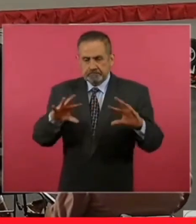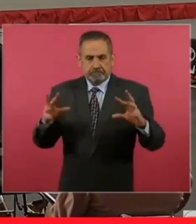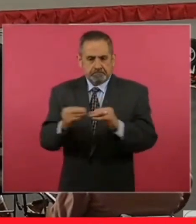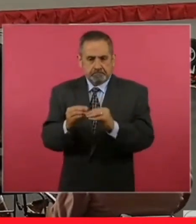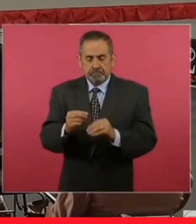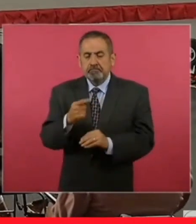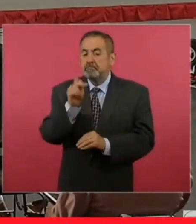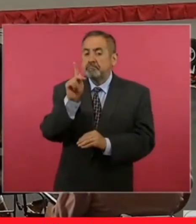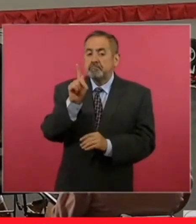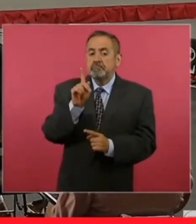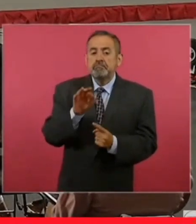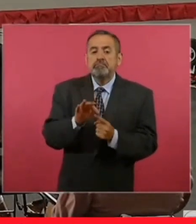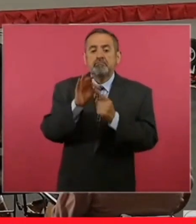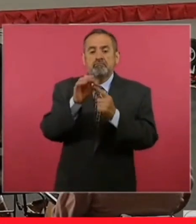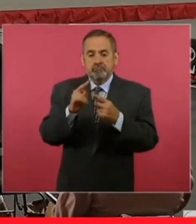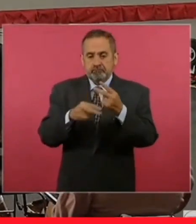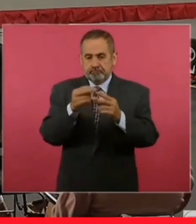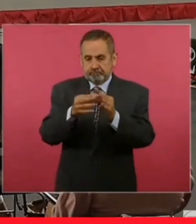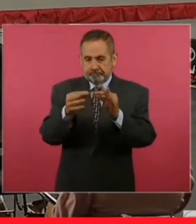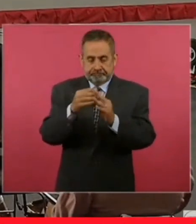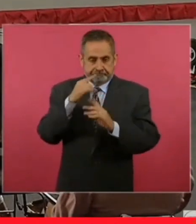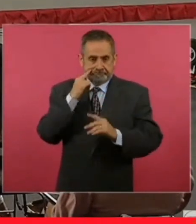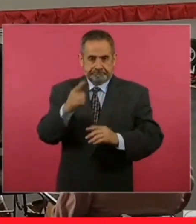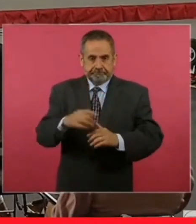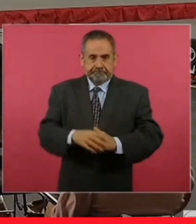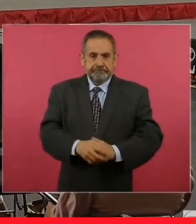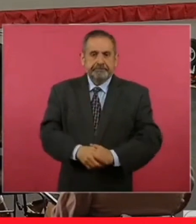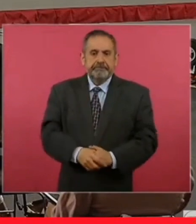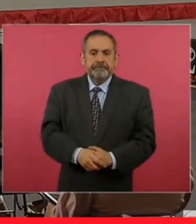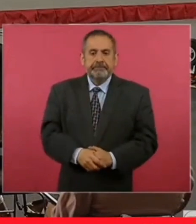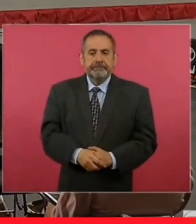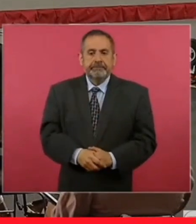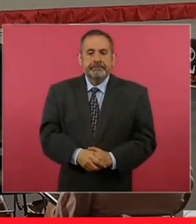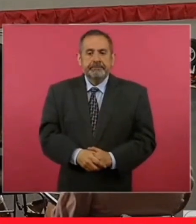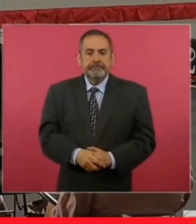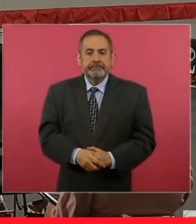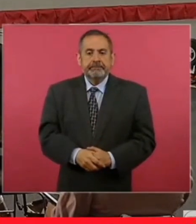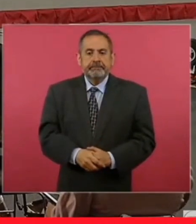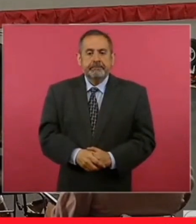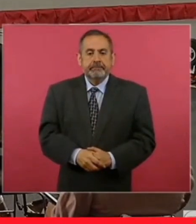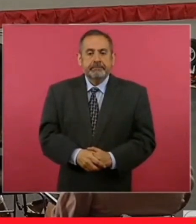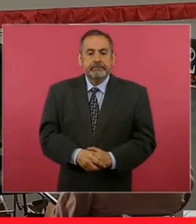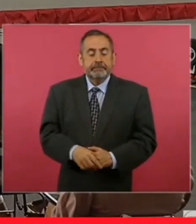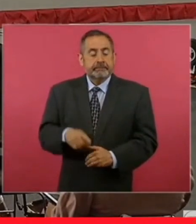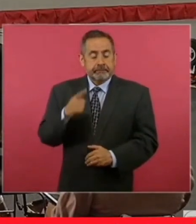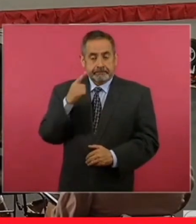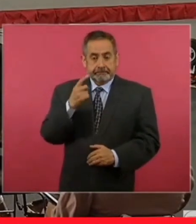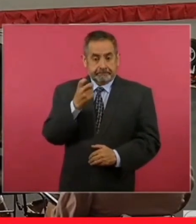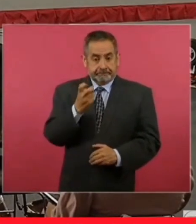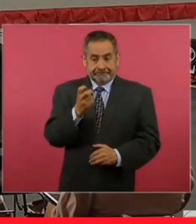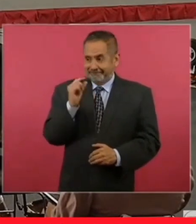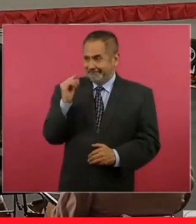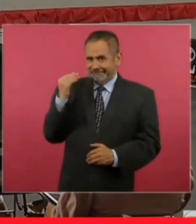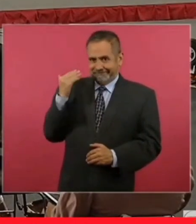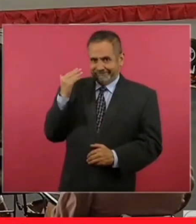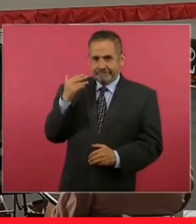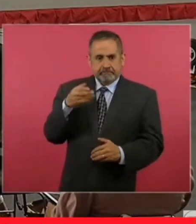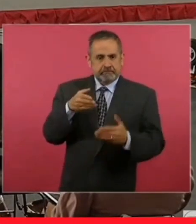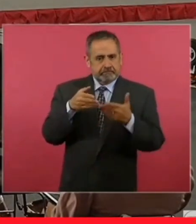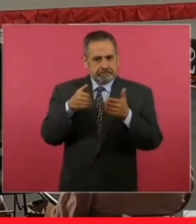subrayar, adelante, que en estas estaciones que ya